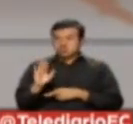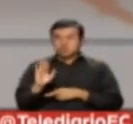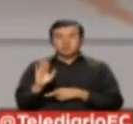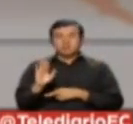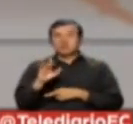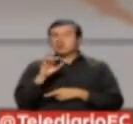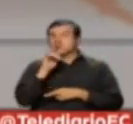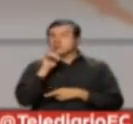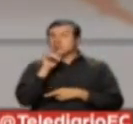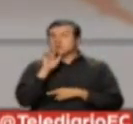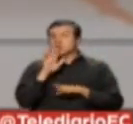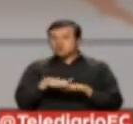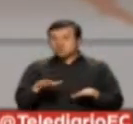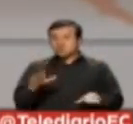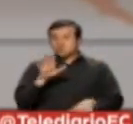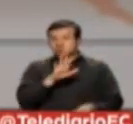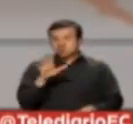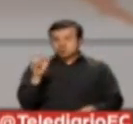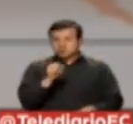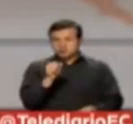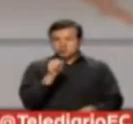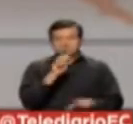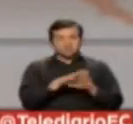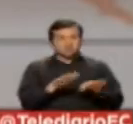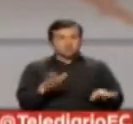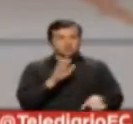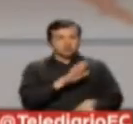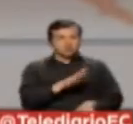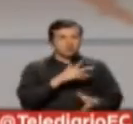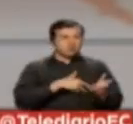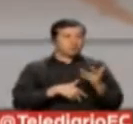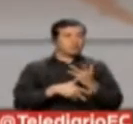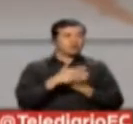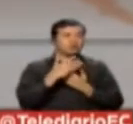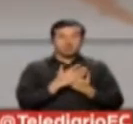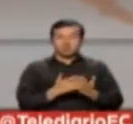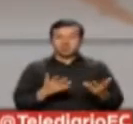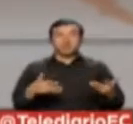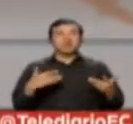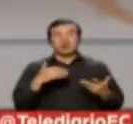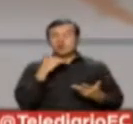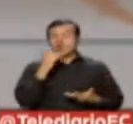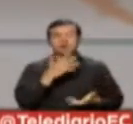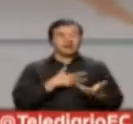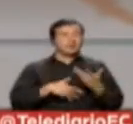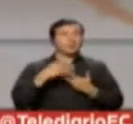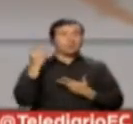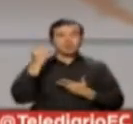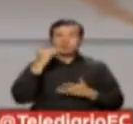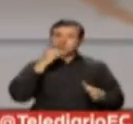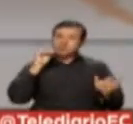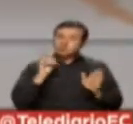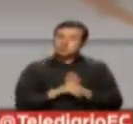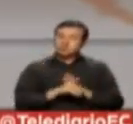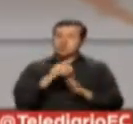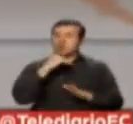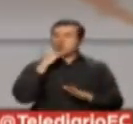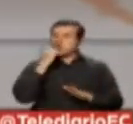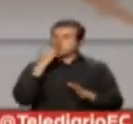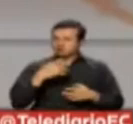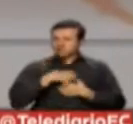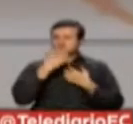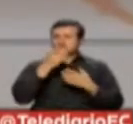dan cuenta son los estudiantes pero si los estudiantes no tienen un espacio en donde puedan denunciar en donde puedan presentar la